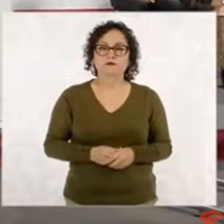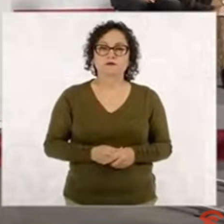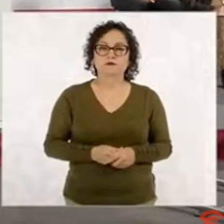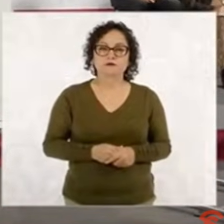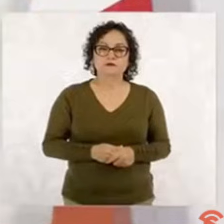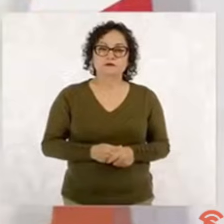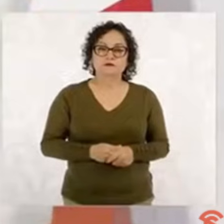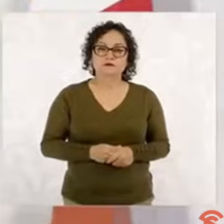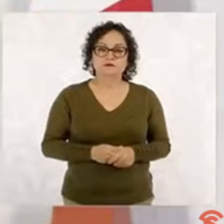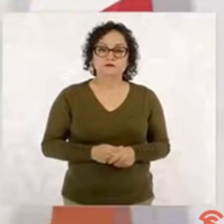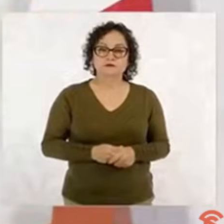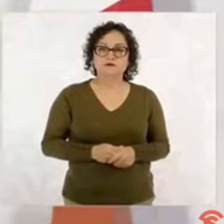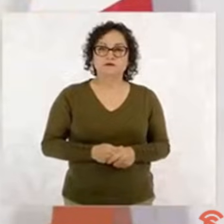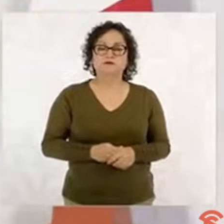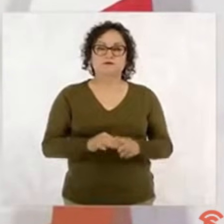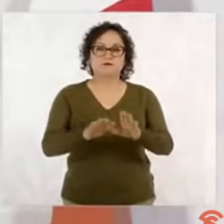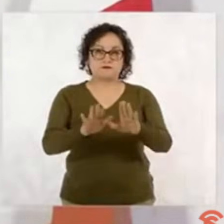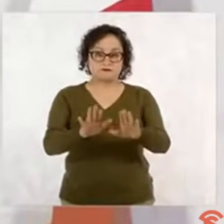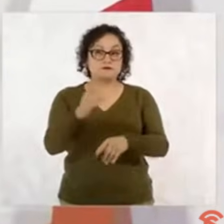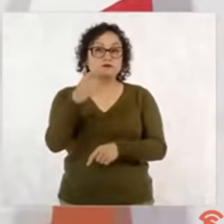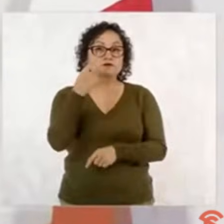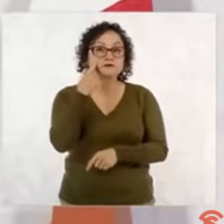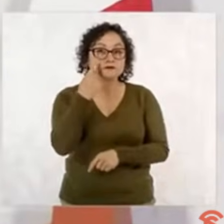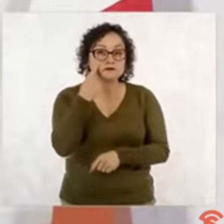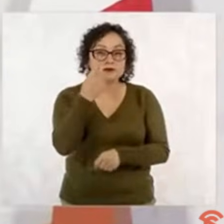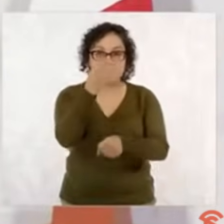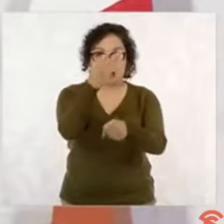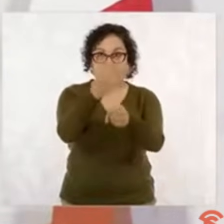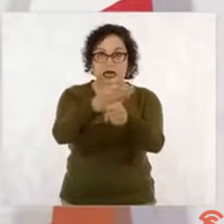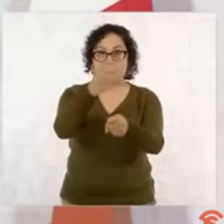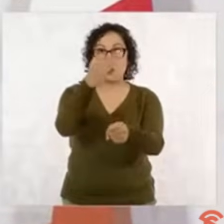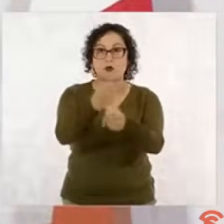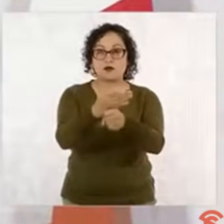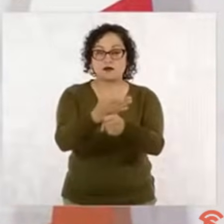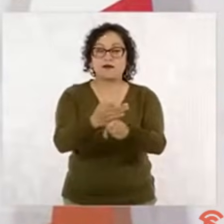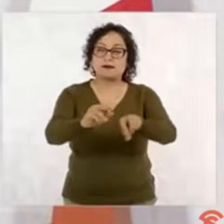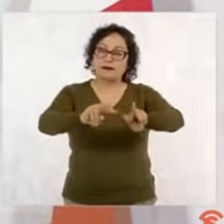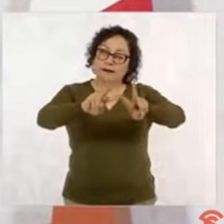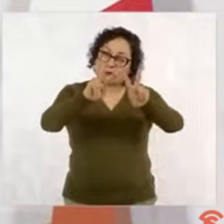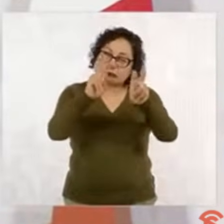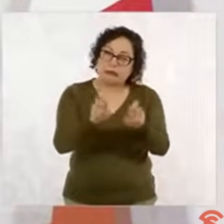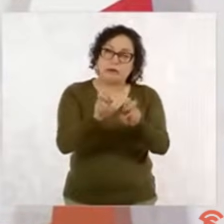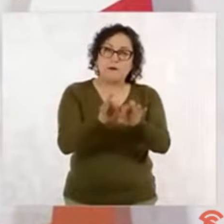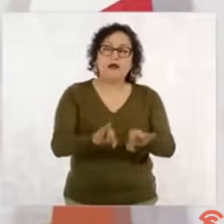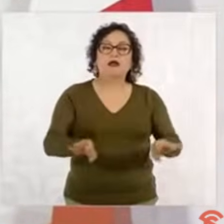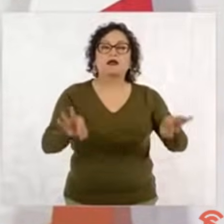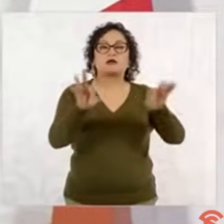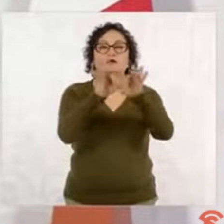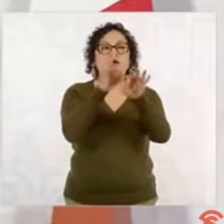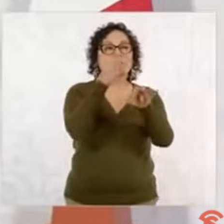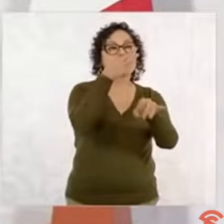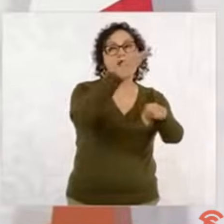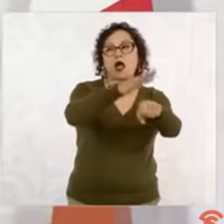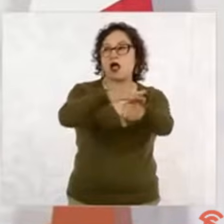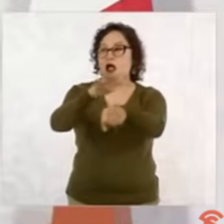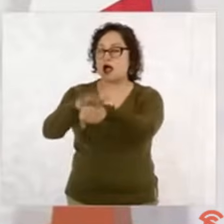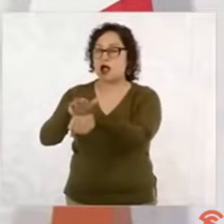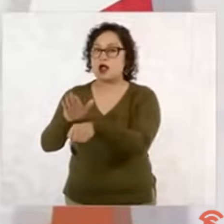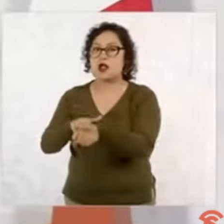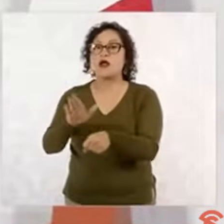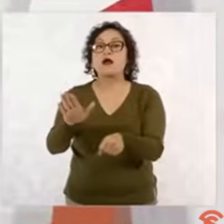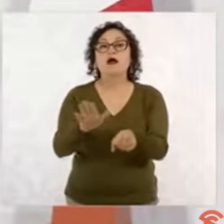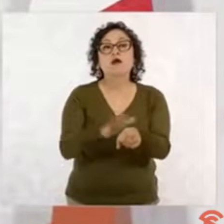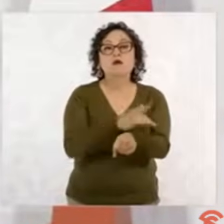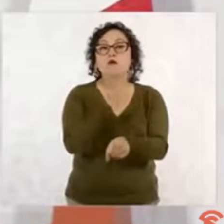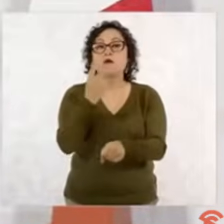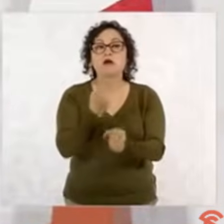Este es un asunto que quisiera puntualizar porque es un tema que ha causado muchas especulaciones, que se está utilizando de una